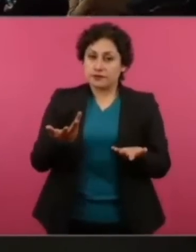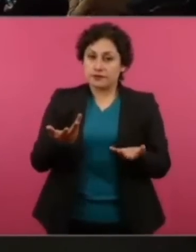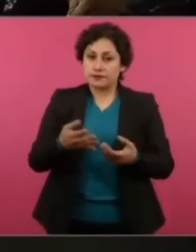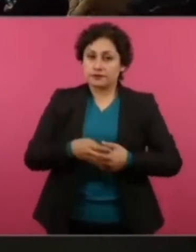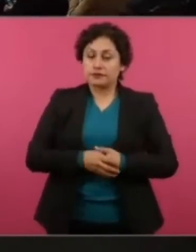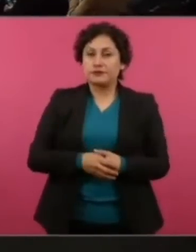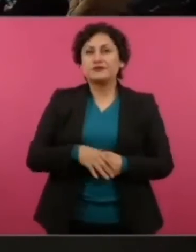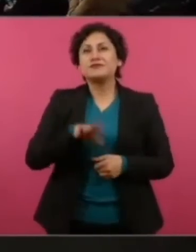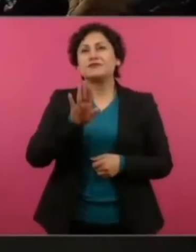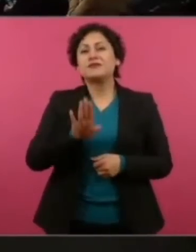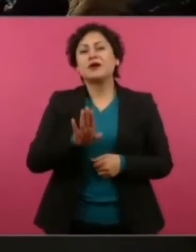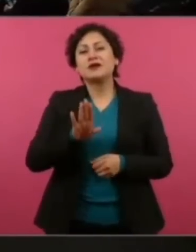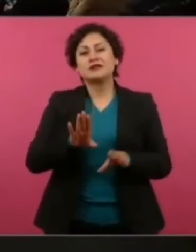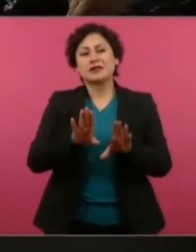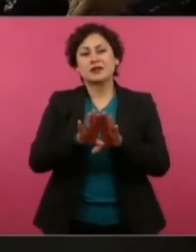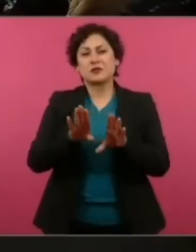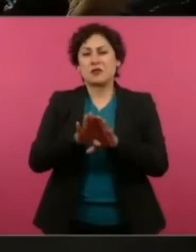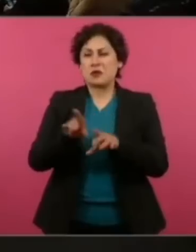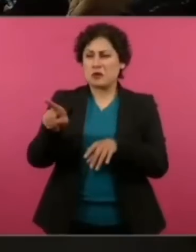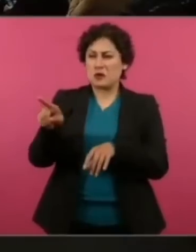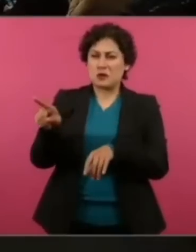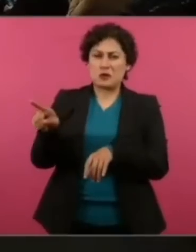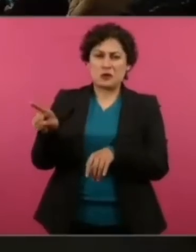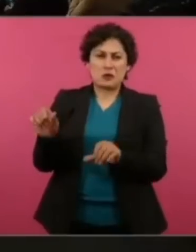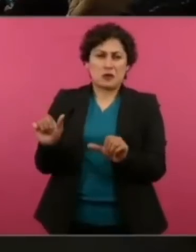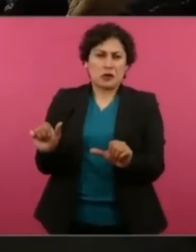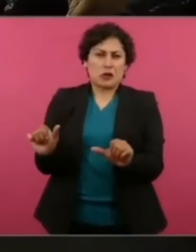Una especie de impunidad